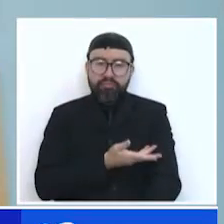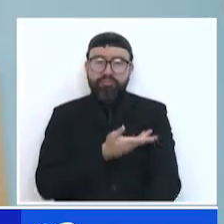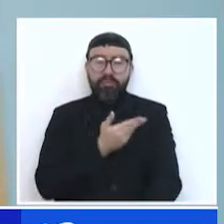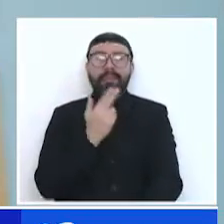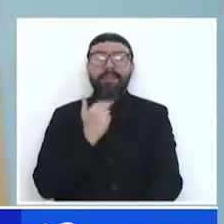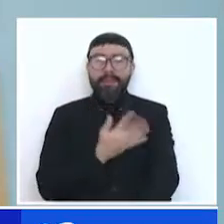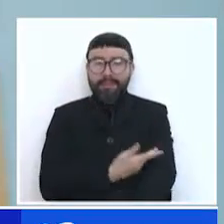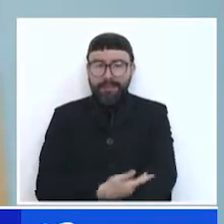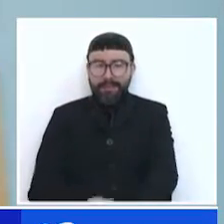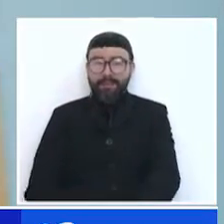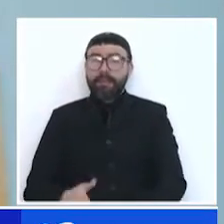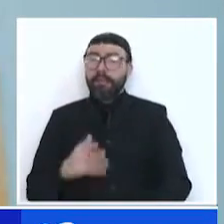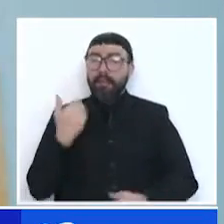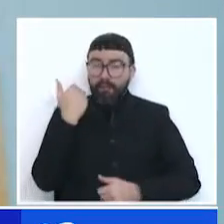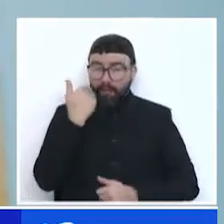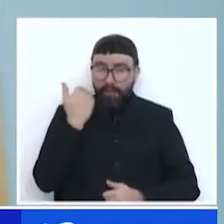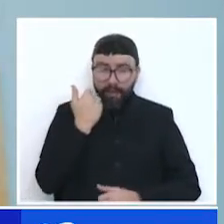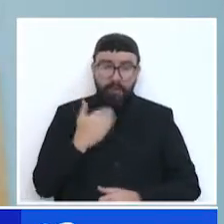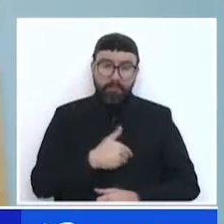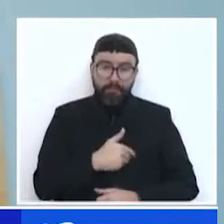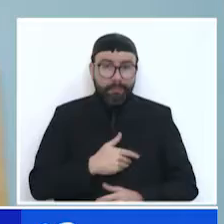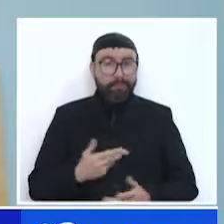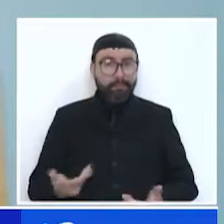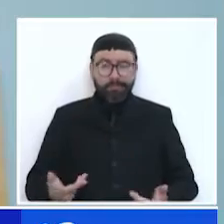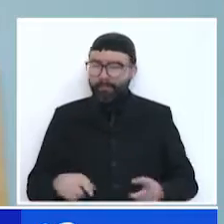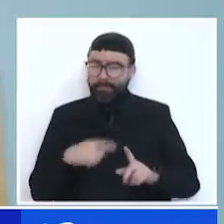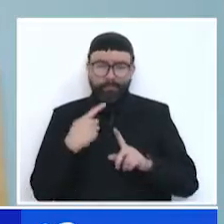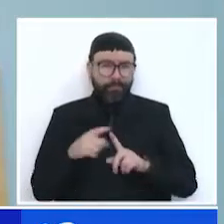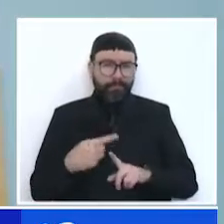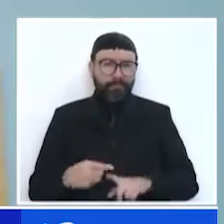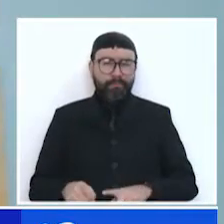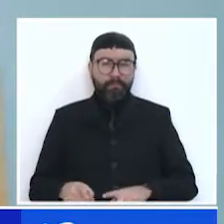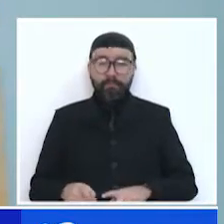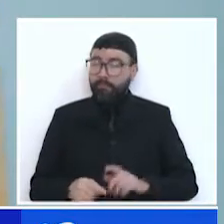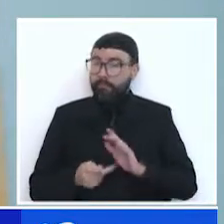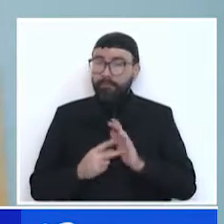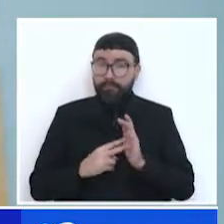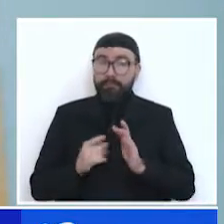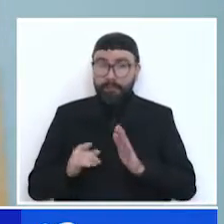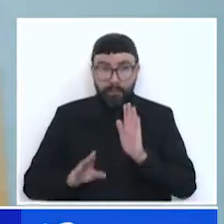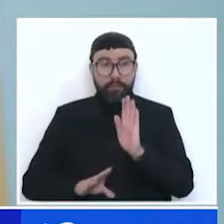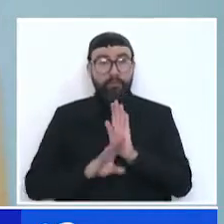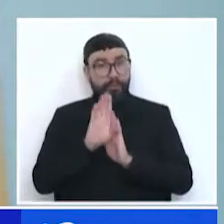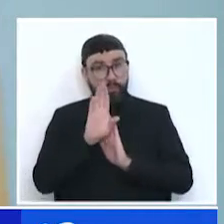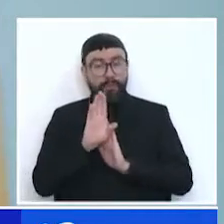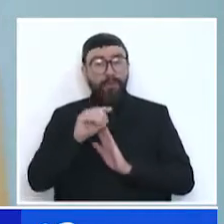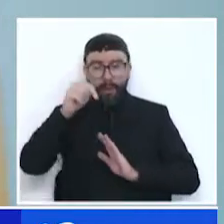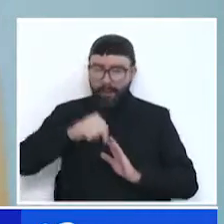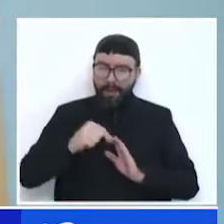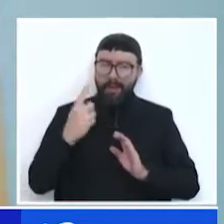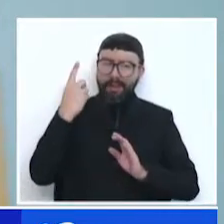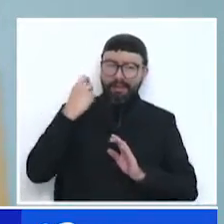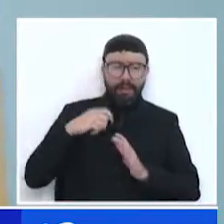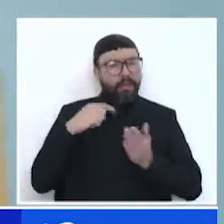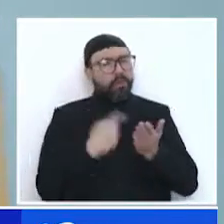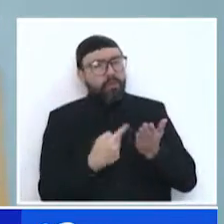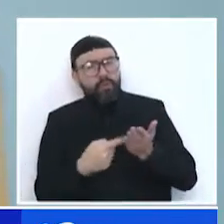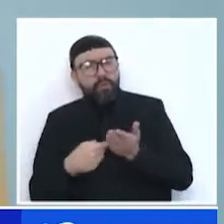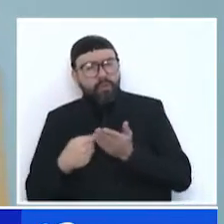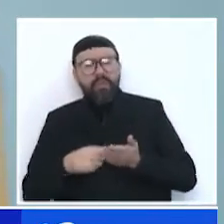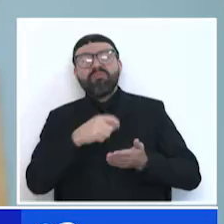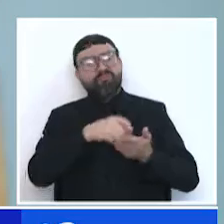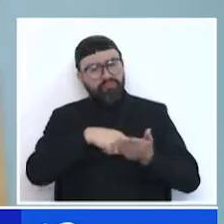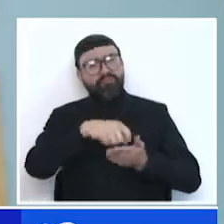diabetes, enfermedad coronaria, entre otras. Por eso, ese gran avance que tuvimos el día de ayer traerá